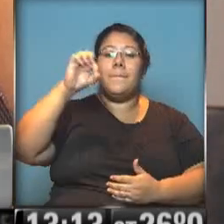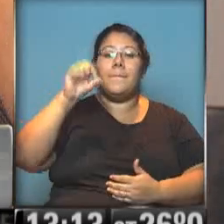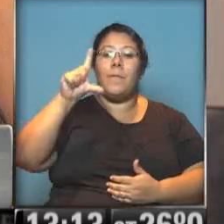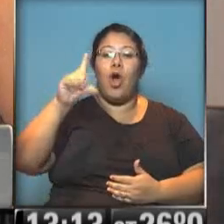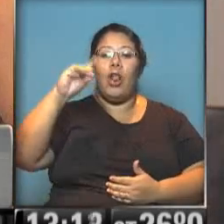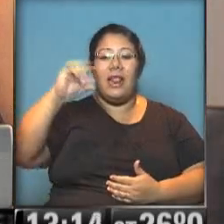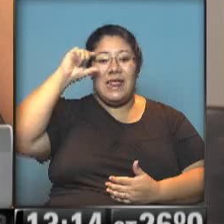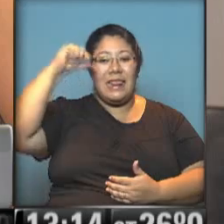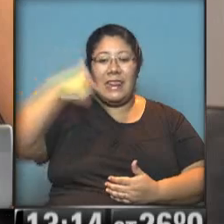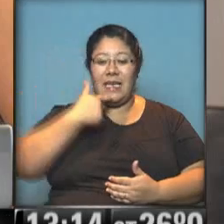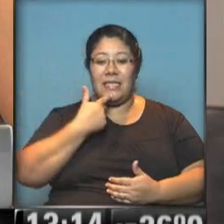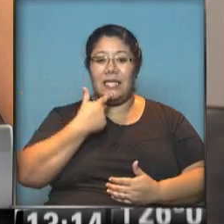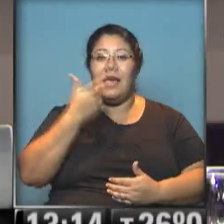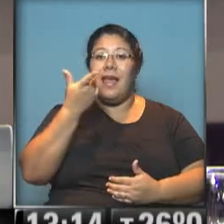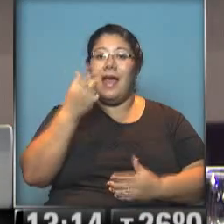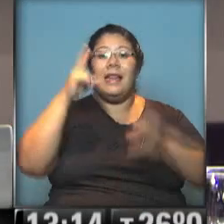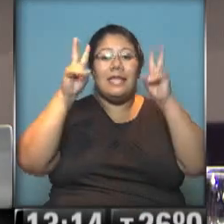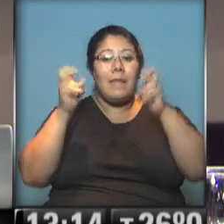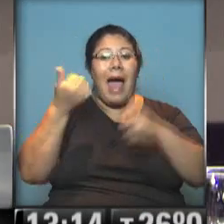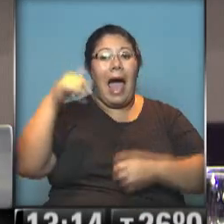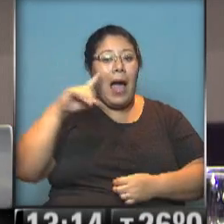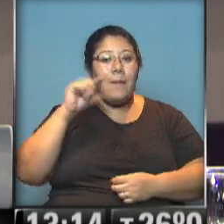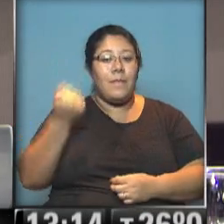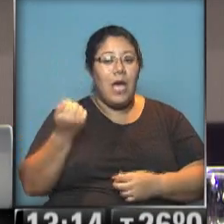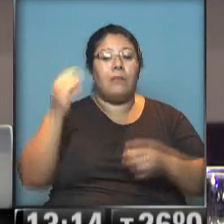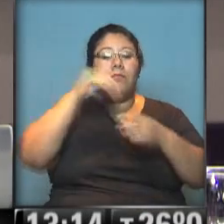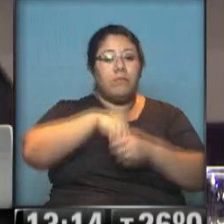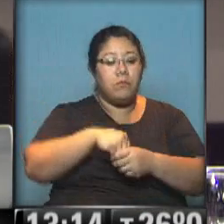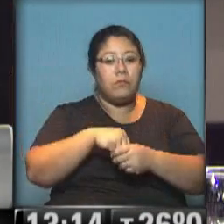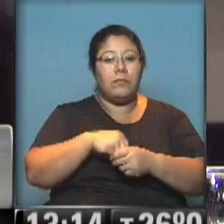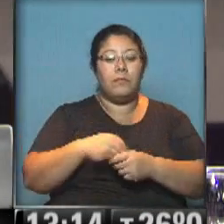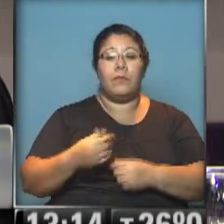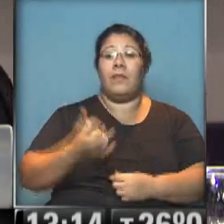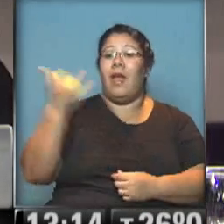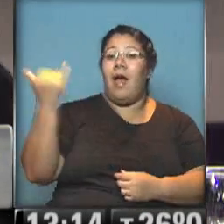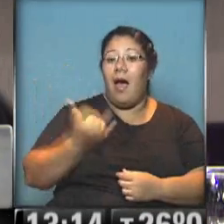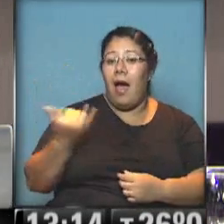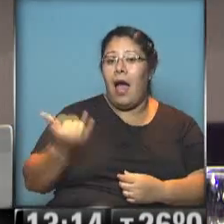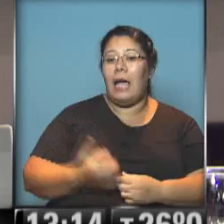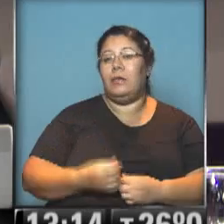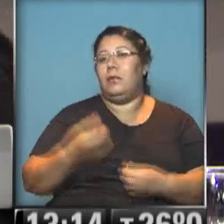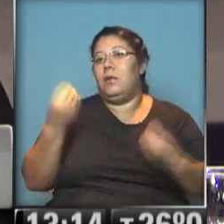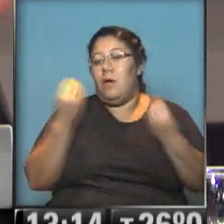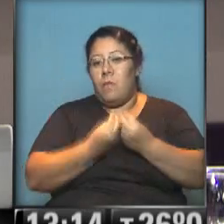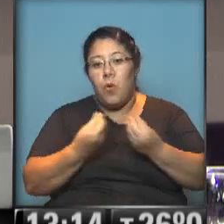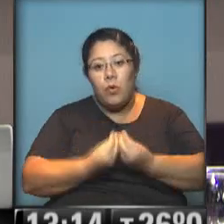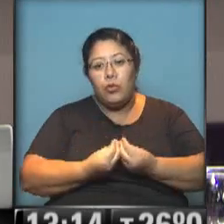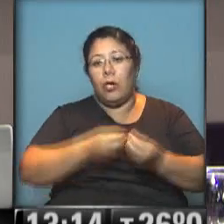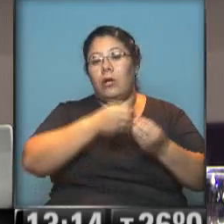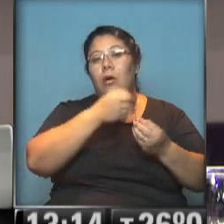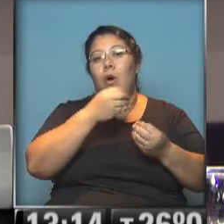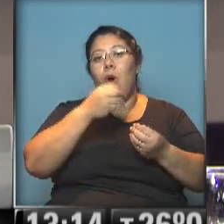tiene antecedentes en la causa amia antecedentes en la causa también antes un antecedente judicial enorme de un prontuario judicial